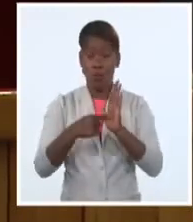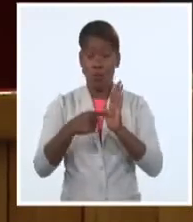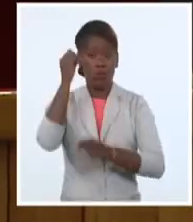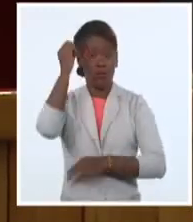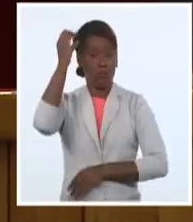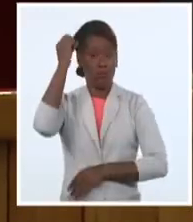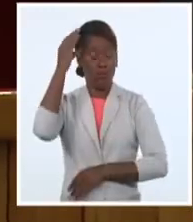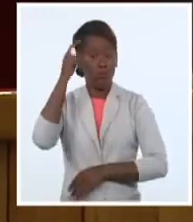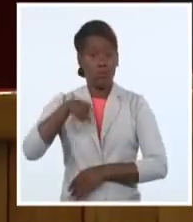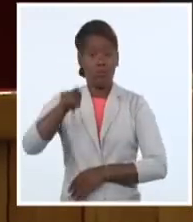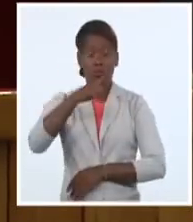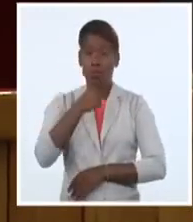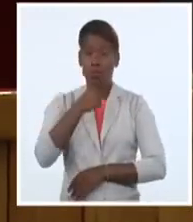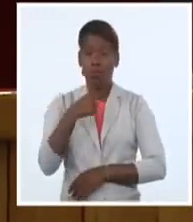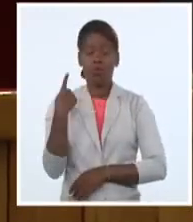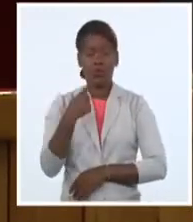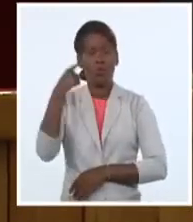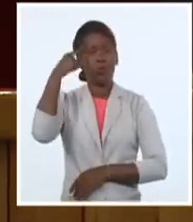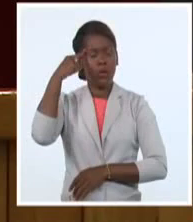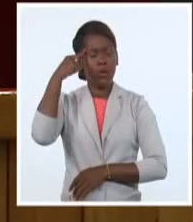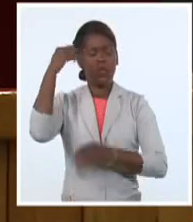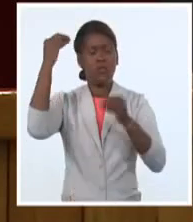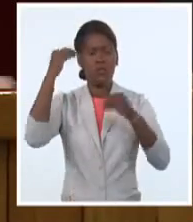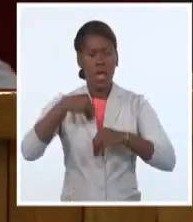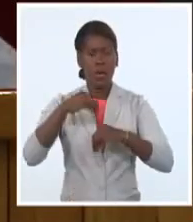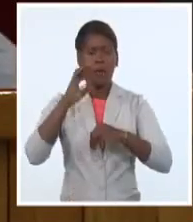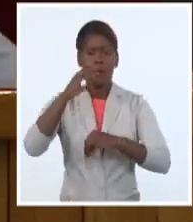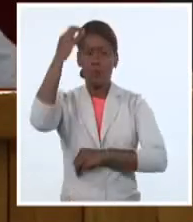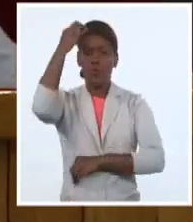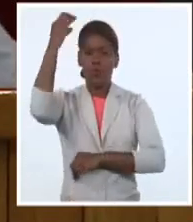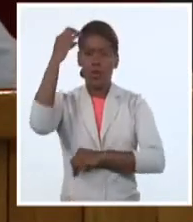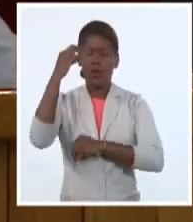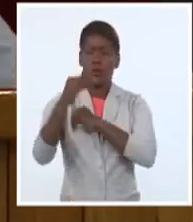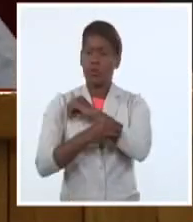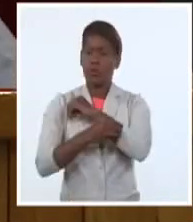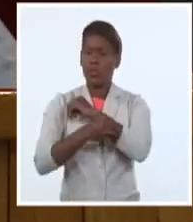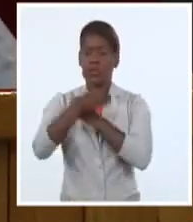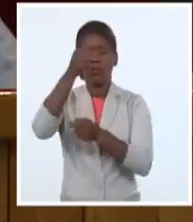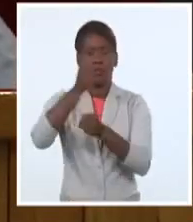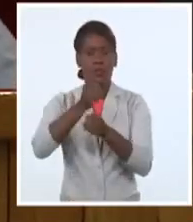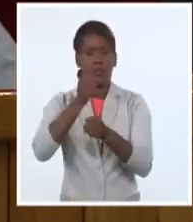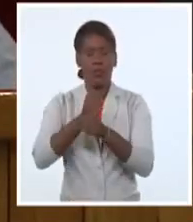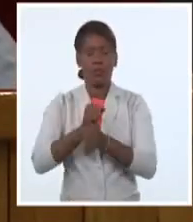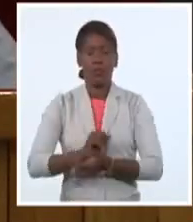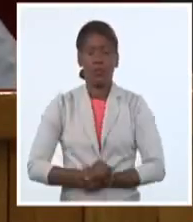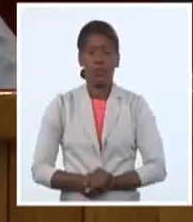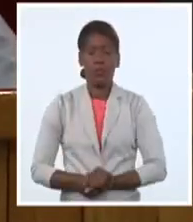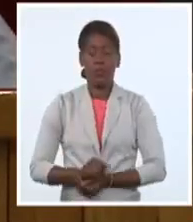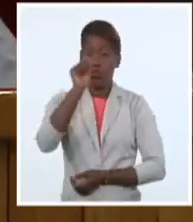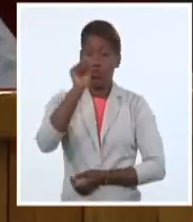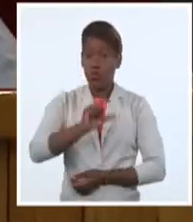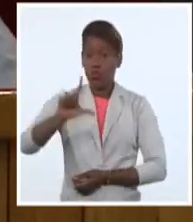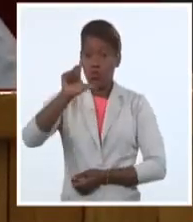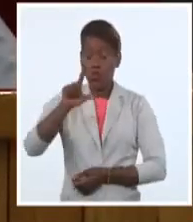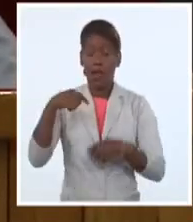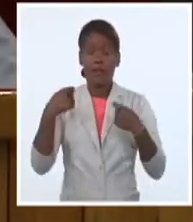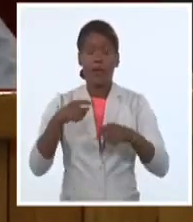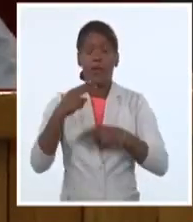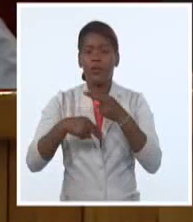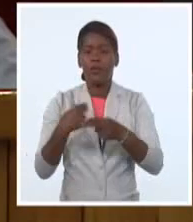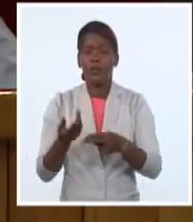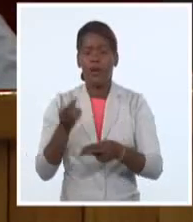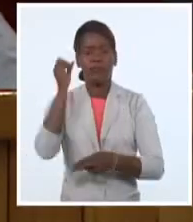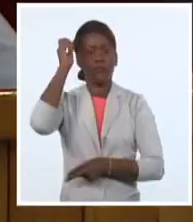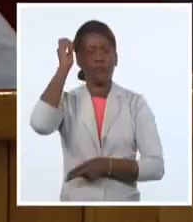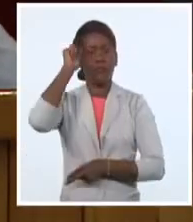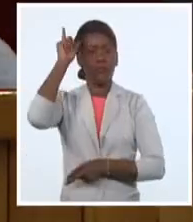también pensamos en nuestro poder popular. La democracia socialista exige hacer, innovar, cambiar